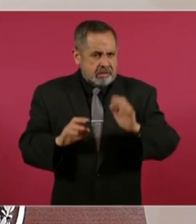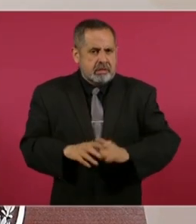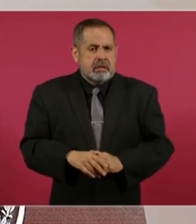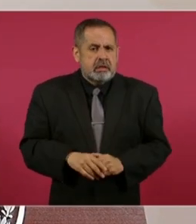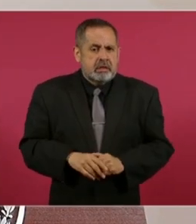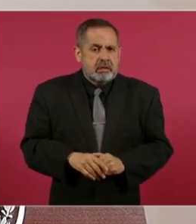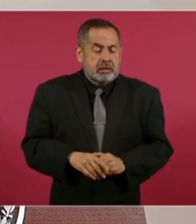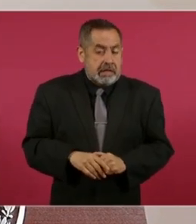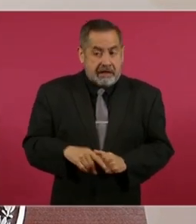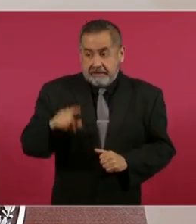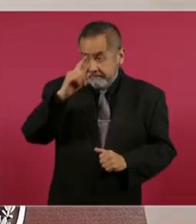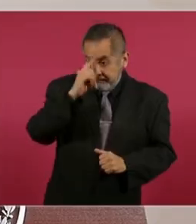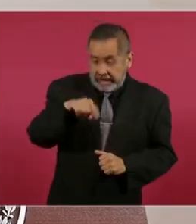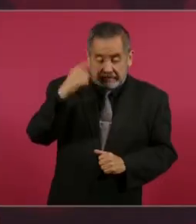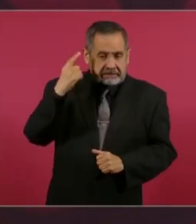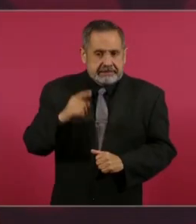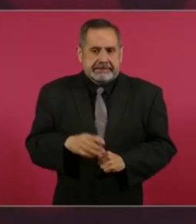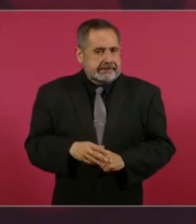No es fácil